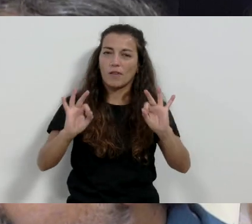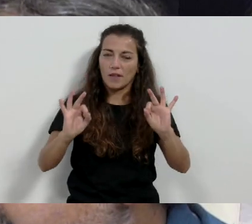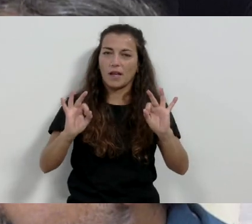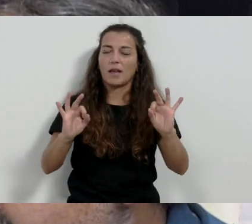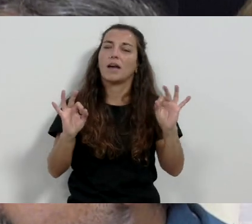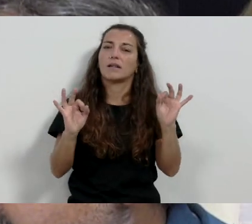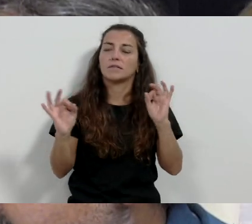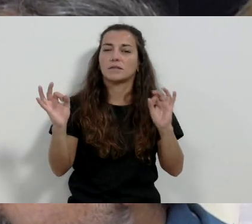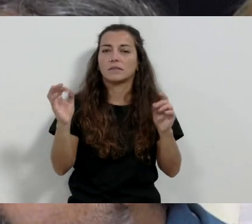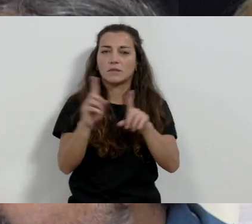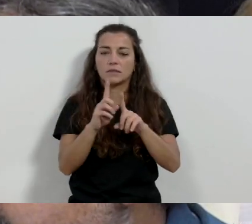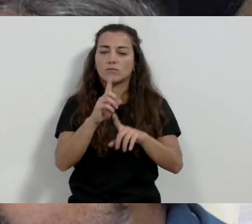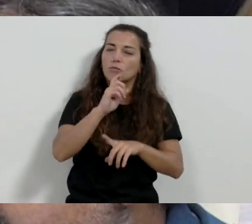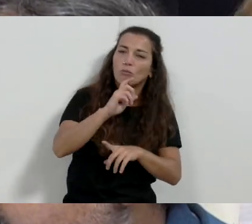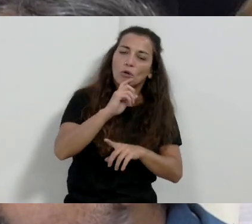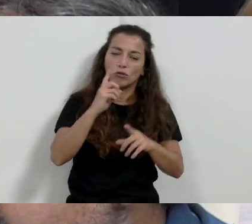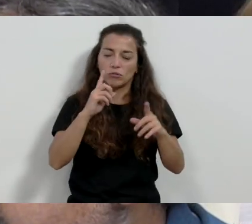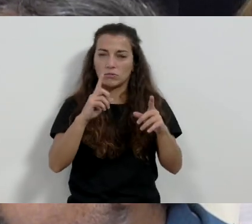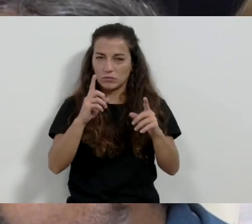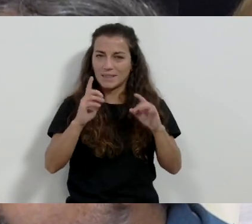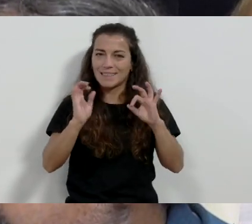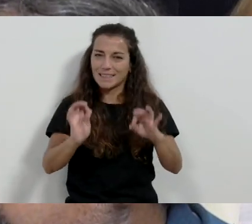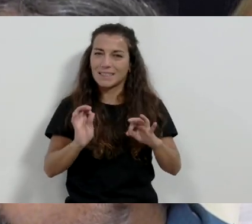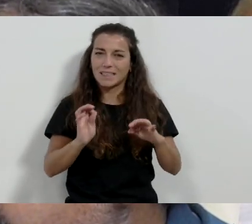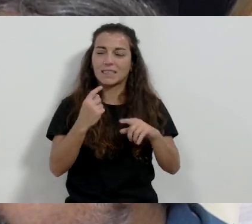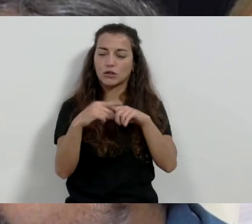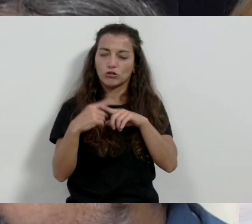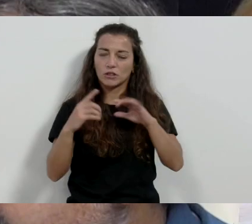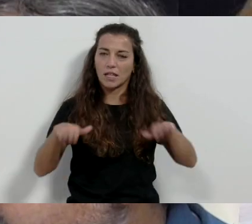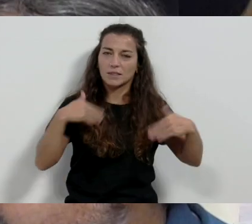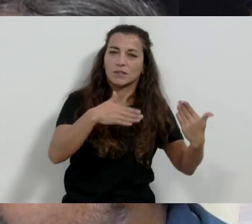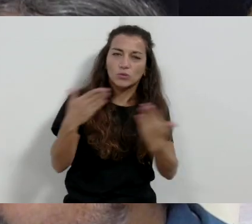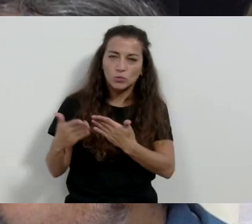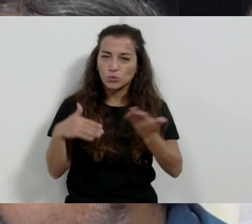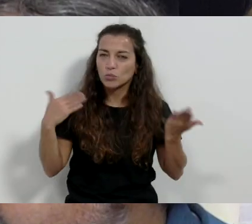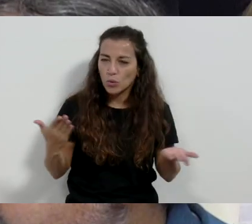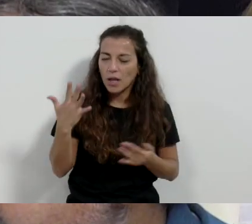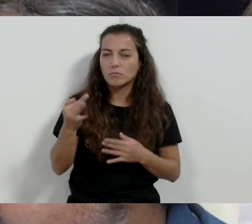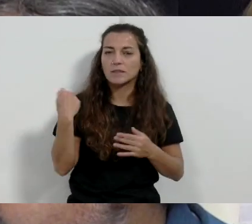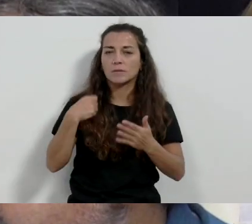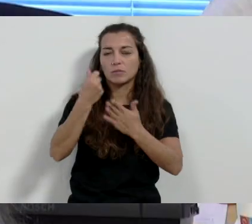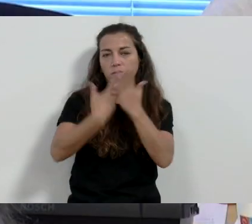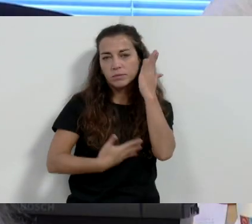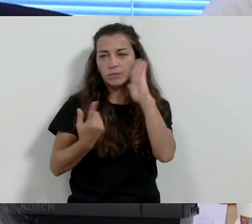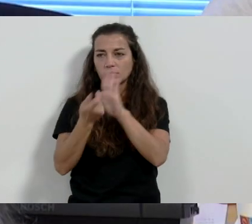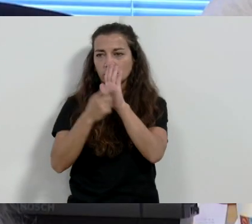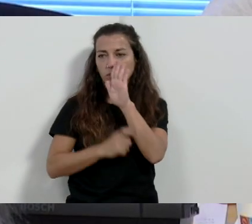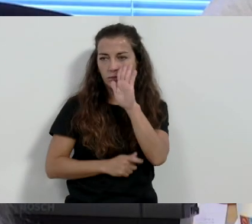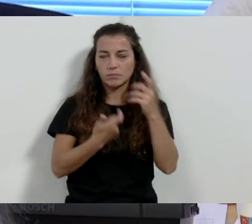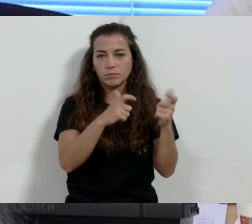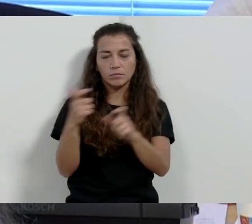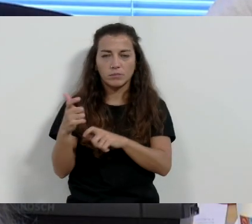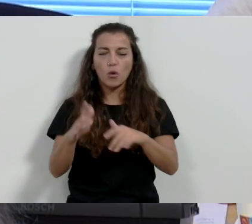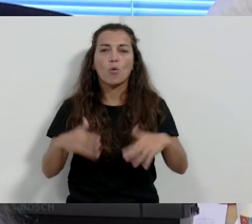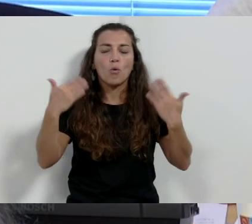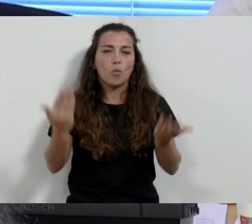regalo, de qué es un presente, de qué es inventariable y qué no es inventariable, ¿no?, hasta qué punto, pues no sé, un